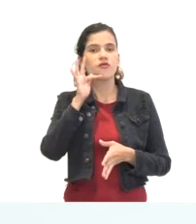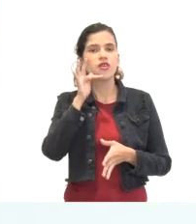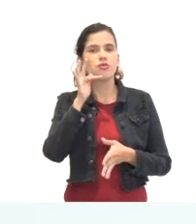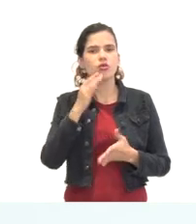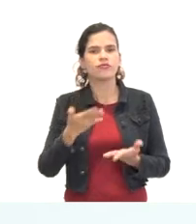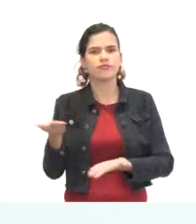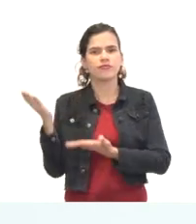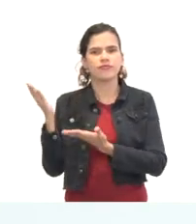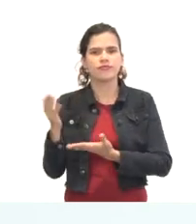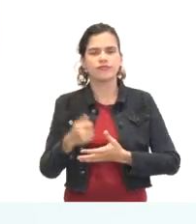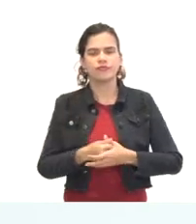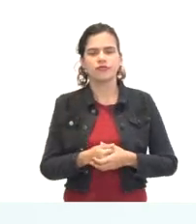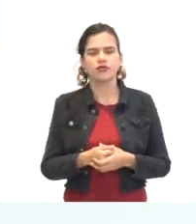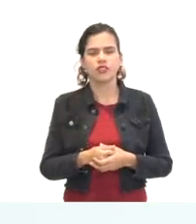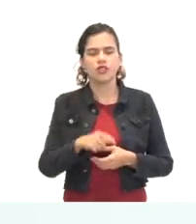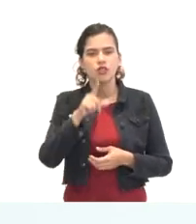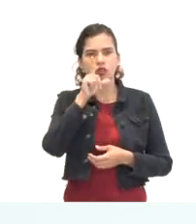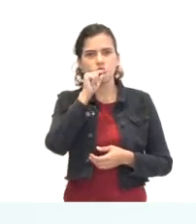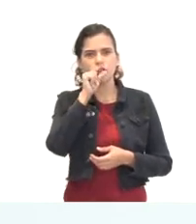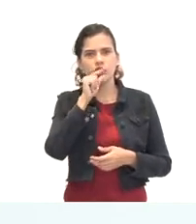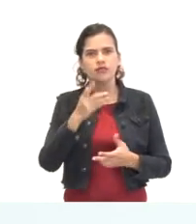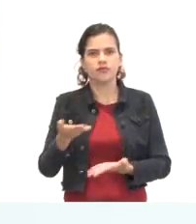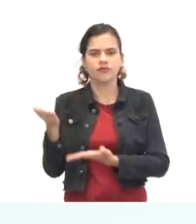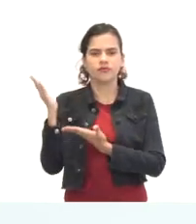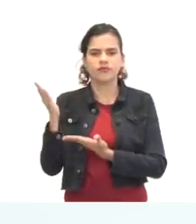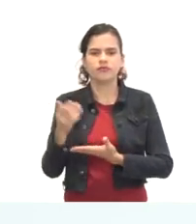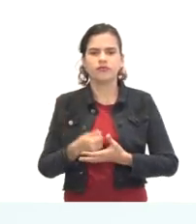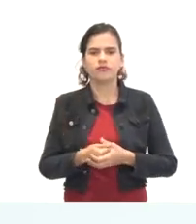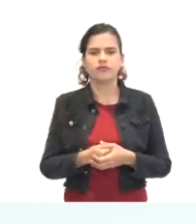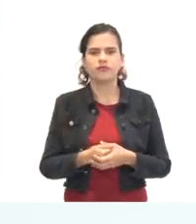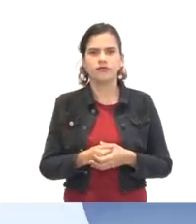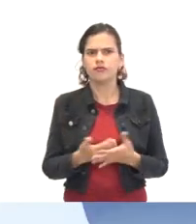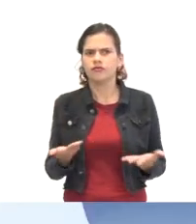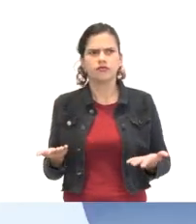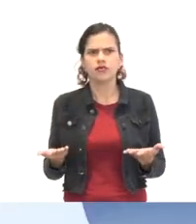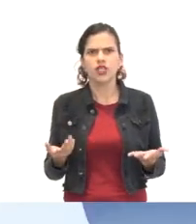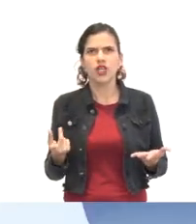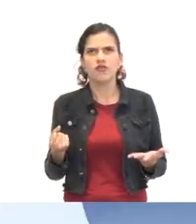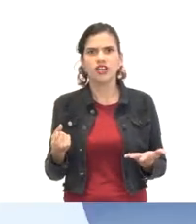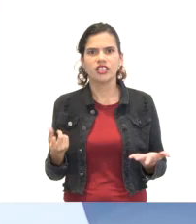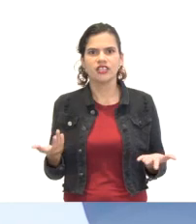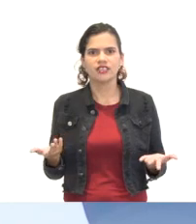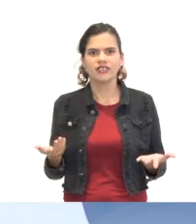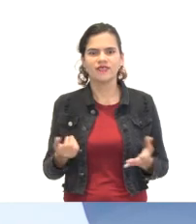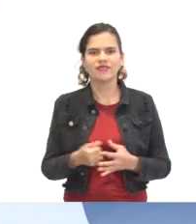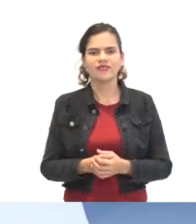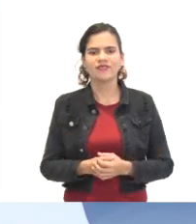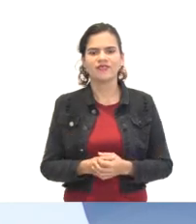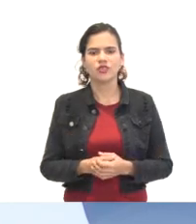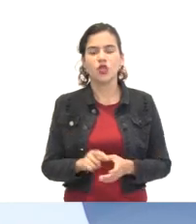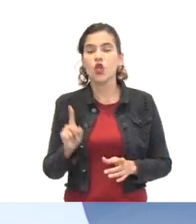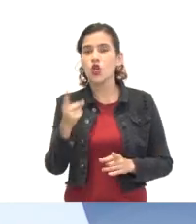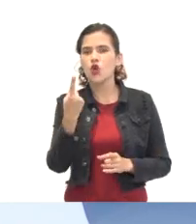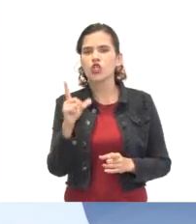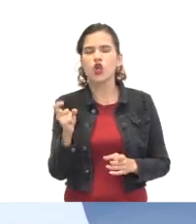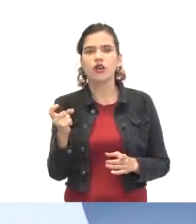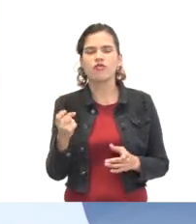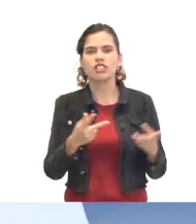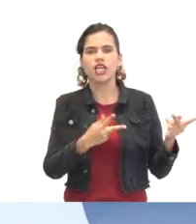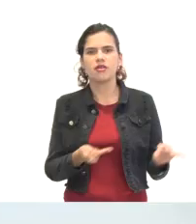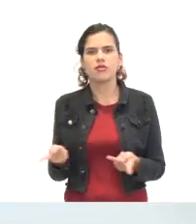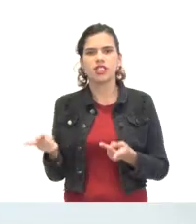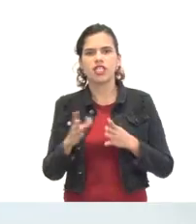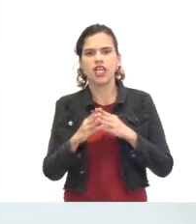Facebook vivetelevisión y en Twitter vivetvoficial1. Pero ¿qué más nos falta, Guillermo? Bueno, Guillermo, lo único que nos falta